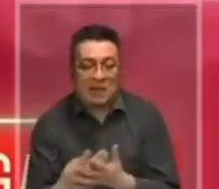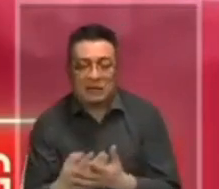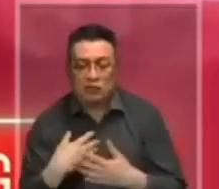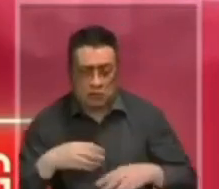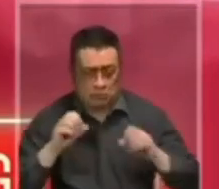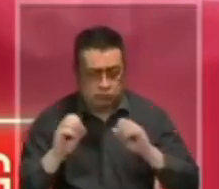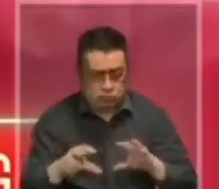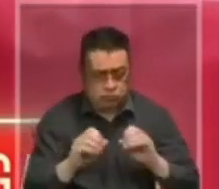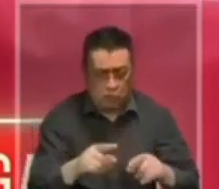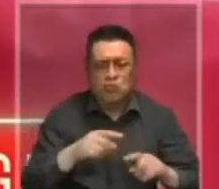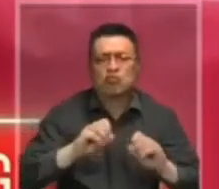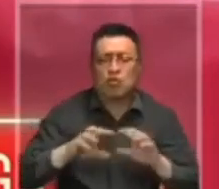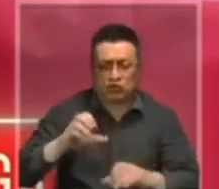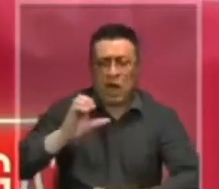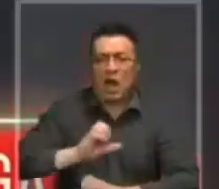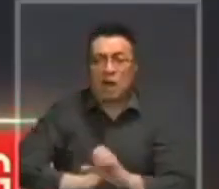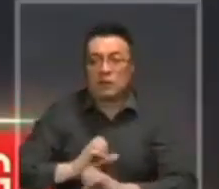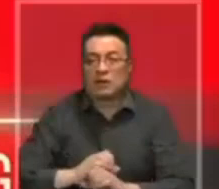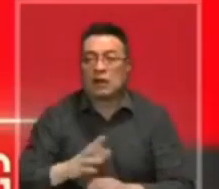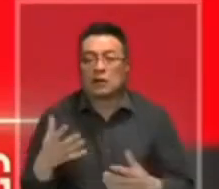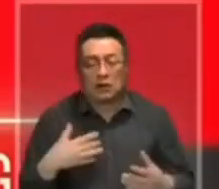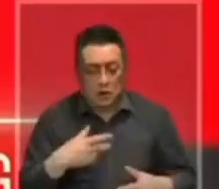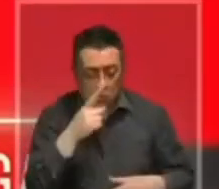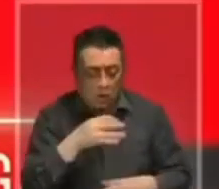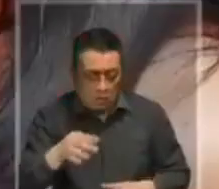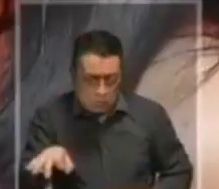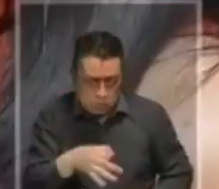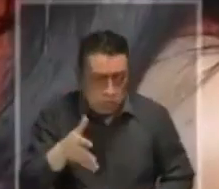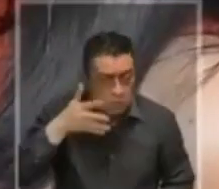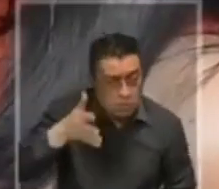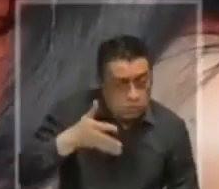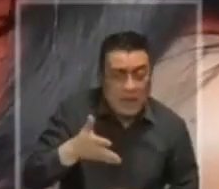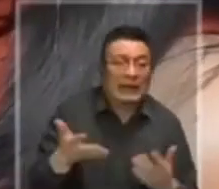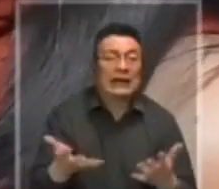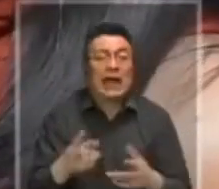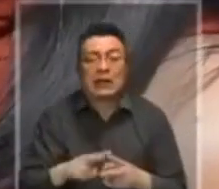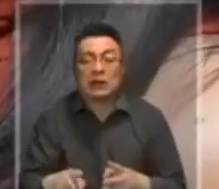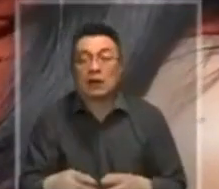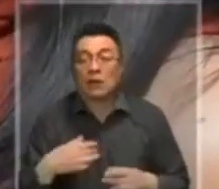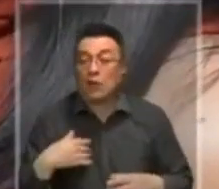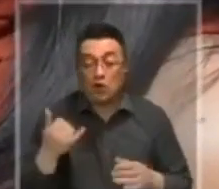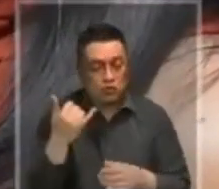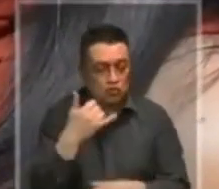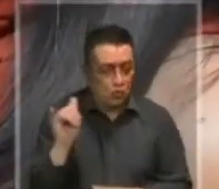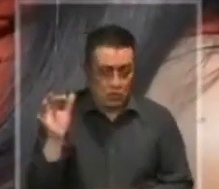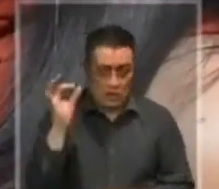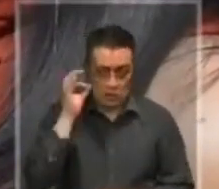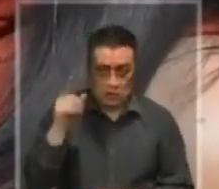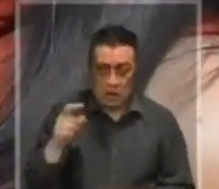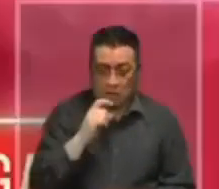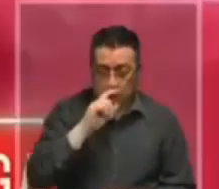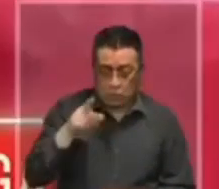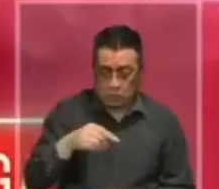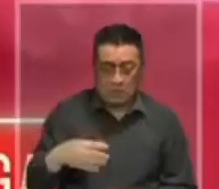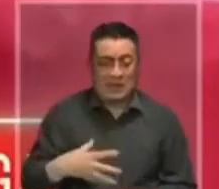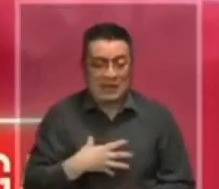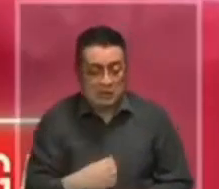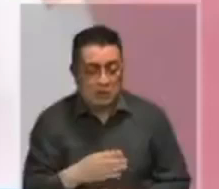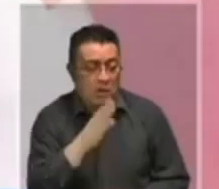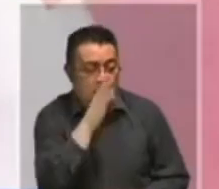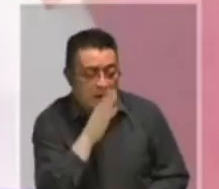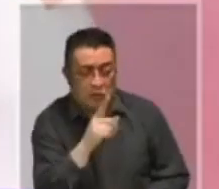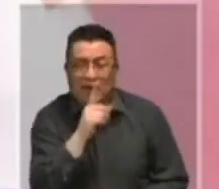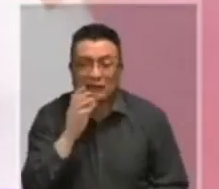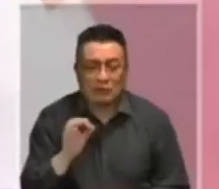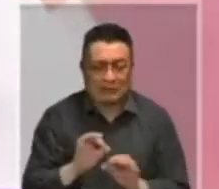Yo trabajo para muchas empresas. ¿Pero lo coacheabas qué? ¿En lo discursivo? Mira, nunca la señora en ningún momento me preguntó ni por su hijo, ni su perro, ni su